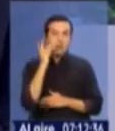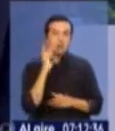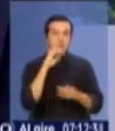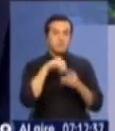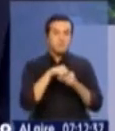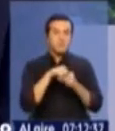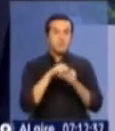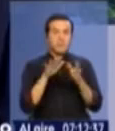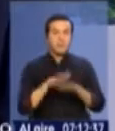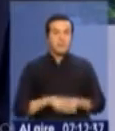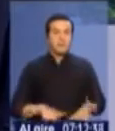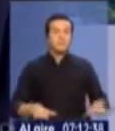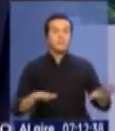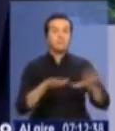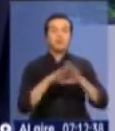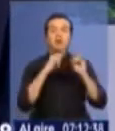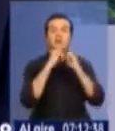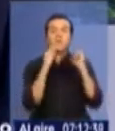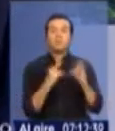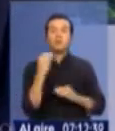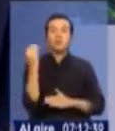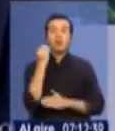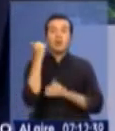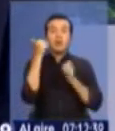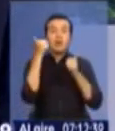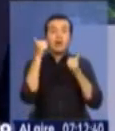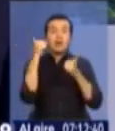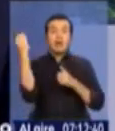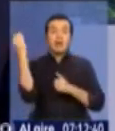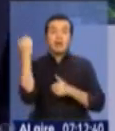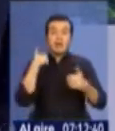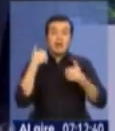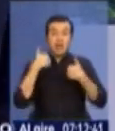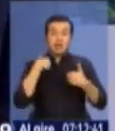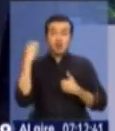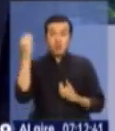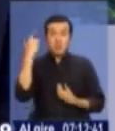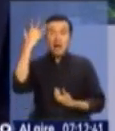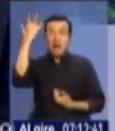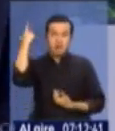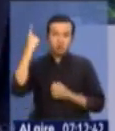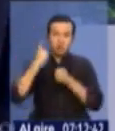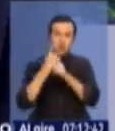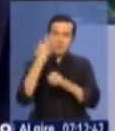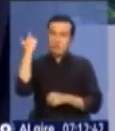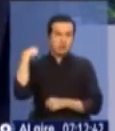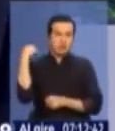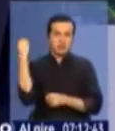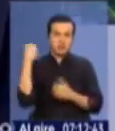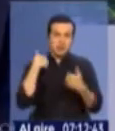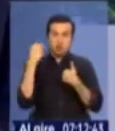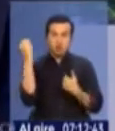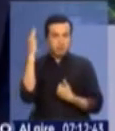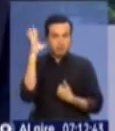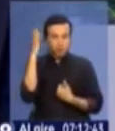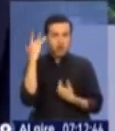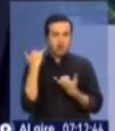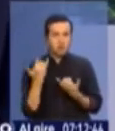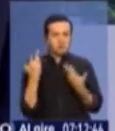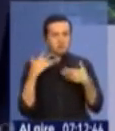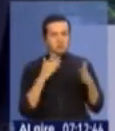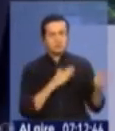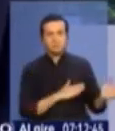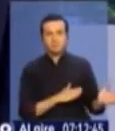juvenil va a haber teatro juvenil que no hubo de la en el año anterior y me parece que todo esto va a